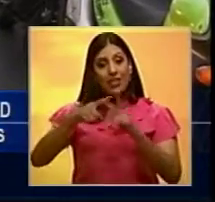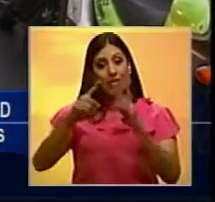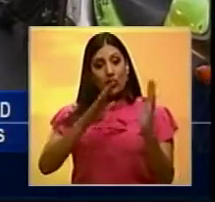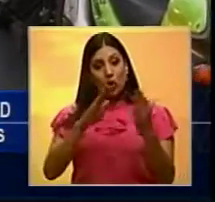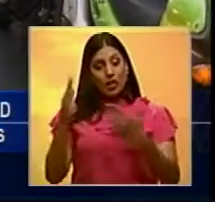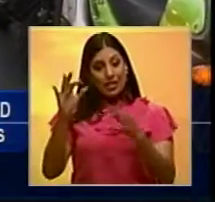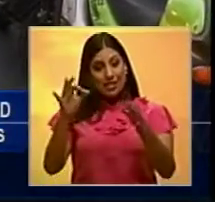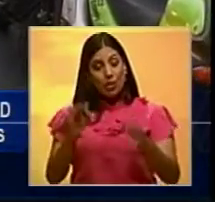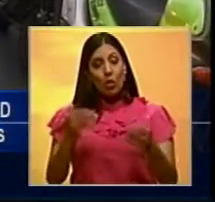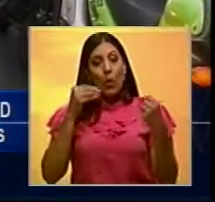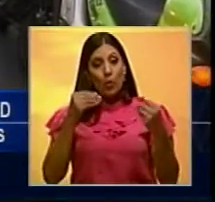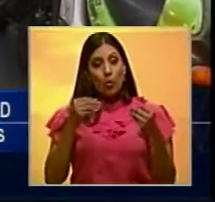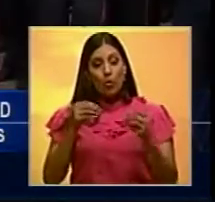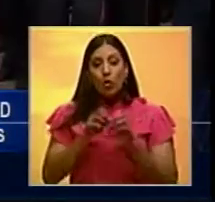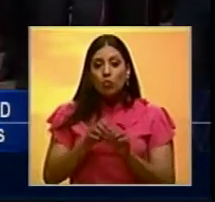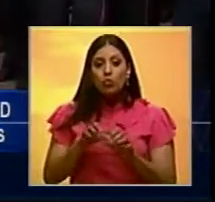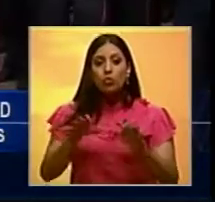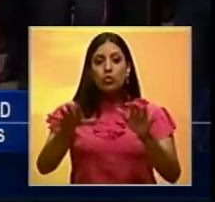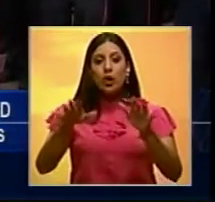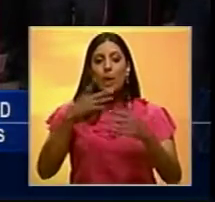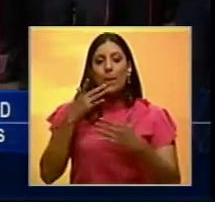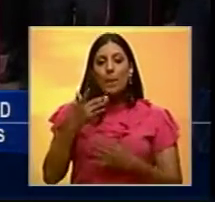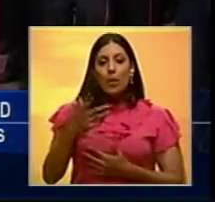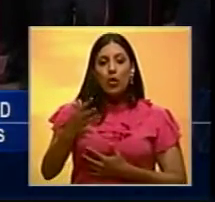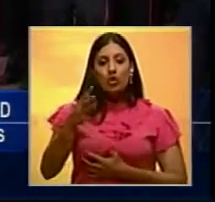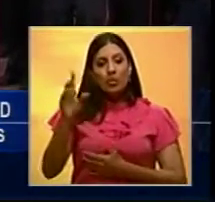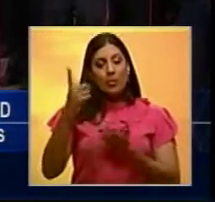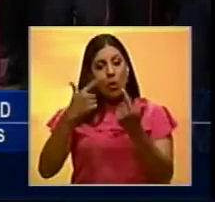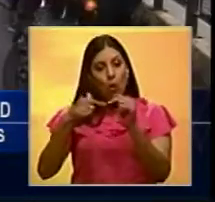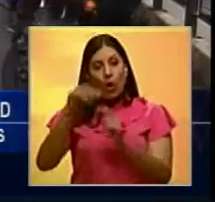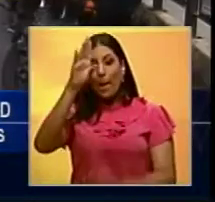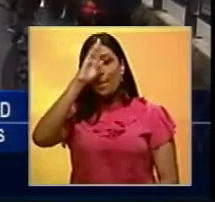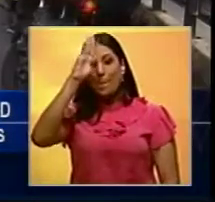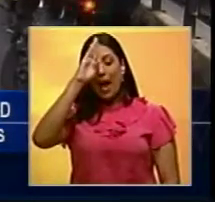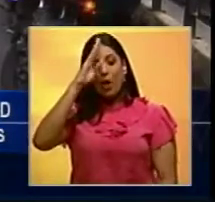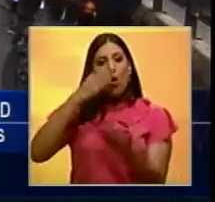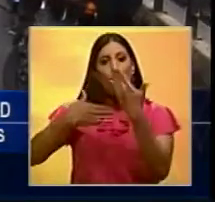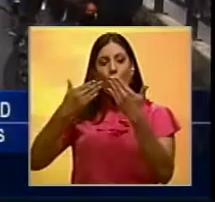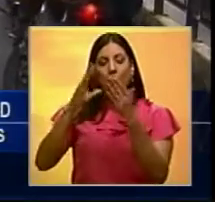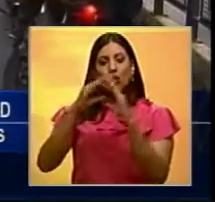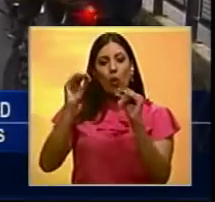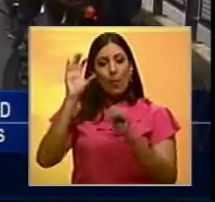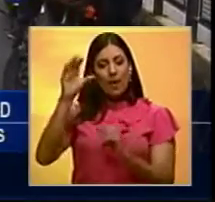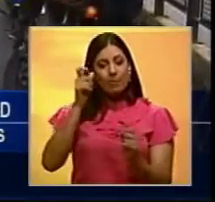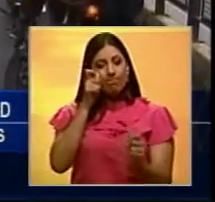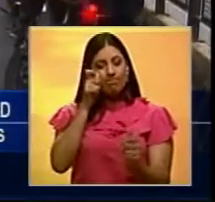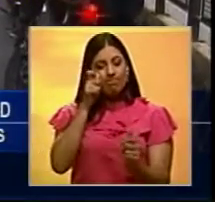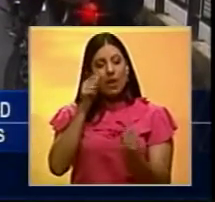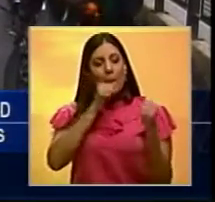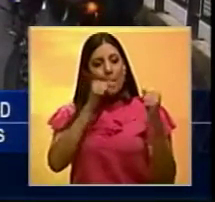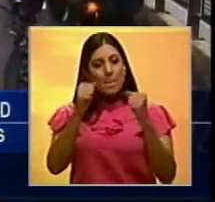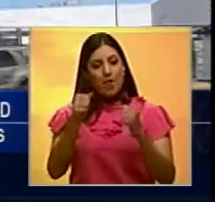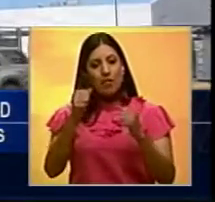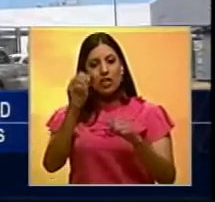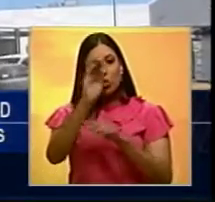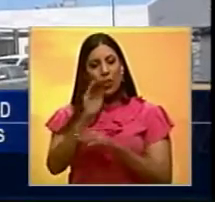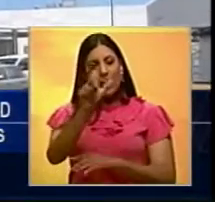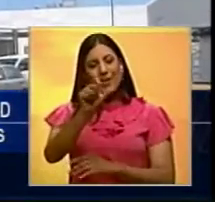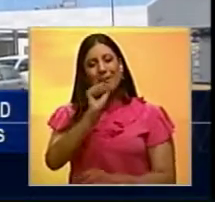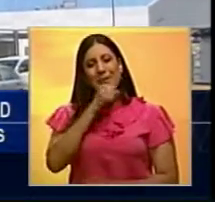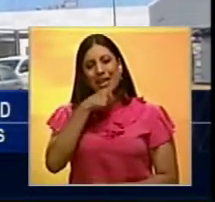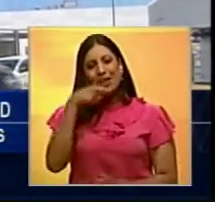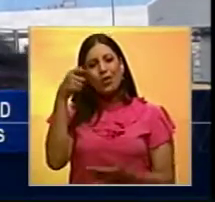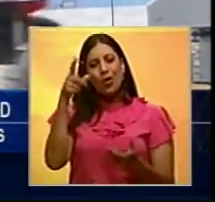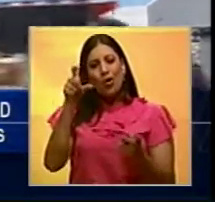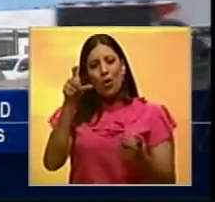organismos de seguridad pública se desplegarán próximamente en las zonas bancarias y comerciales de todo el país para reforzar la protección a la